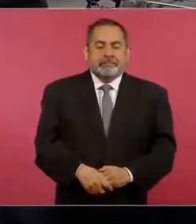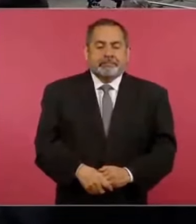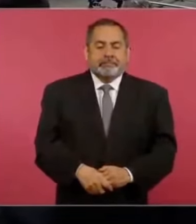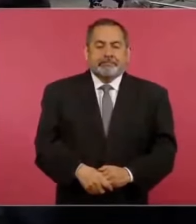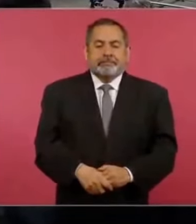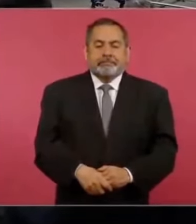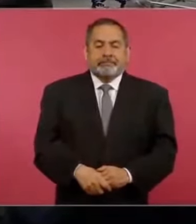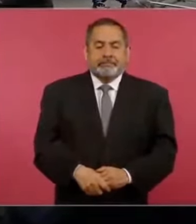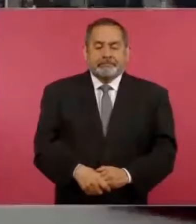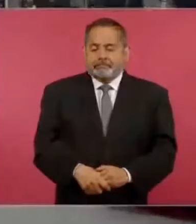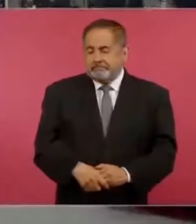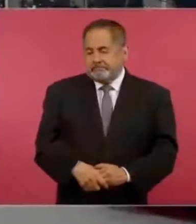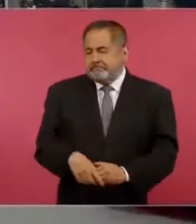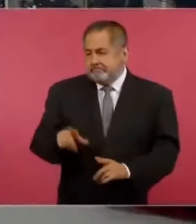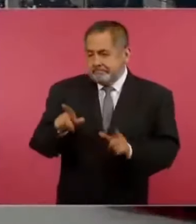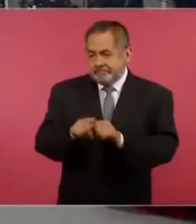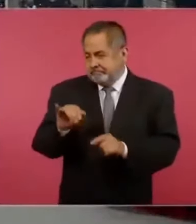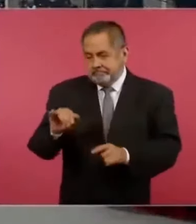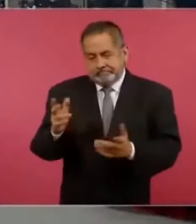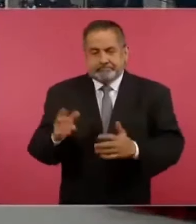conductores sí no